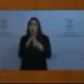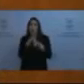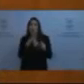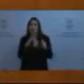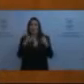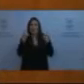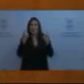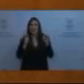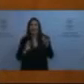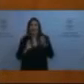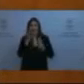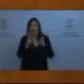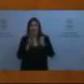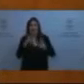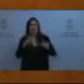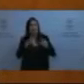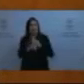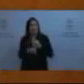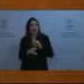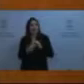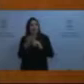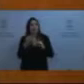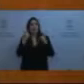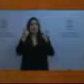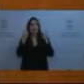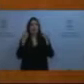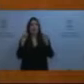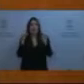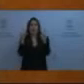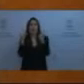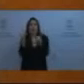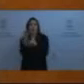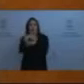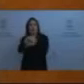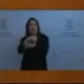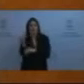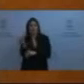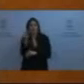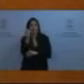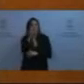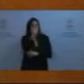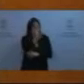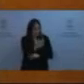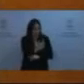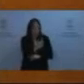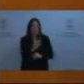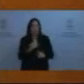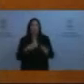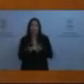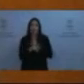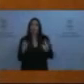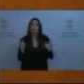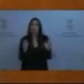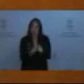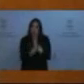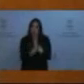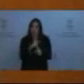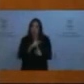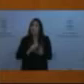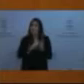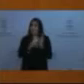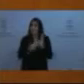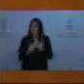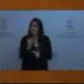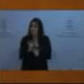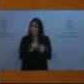los incendios y para la mejora de los cuidados del bosque. También, sí, los ha disminuido. Han realizado modificaciones